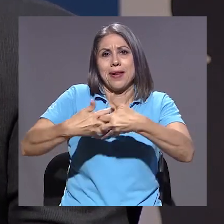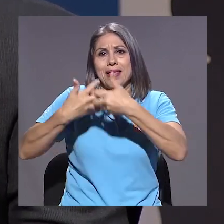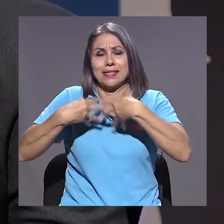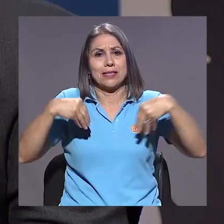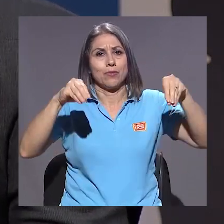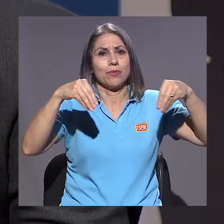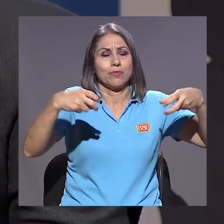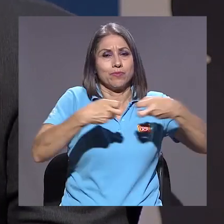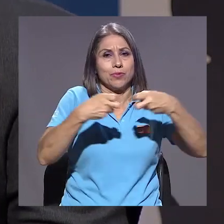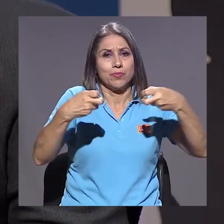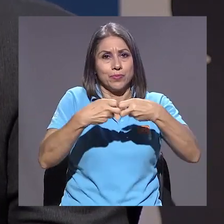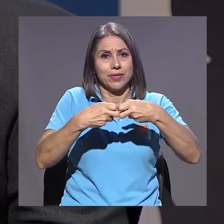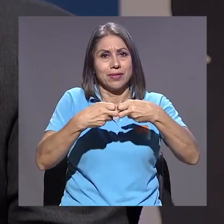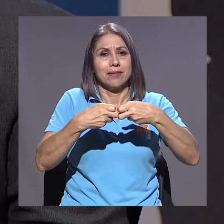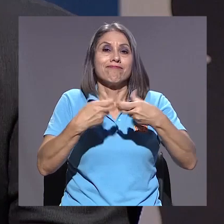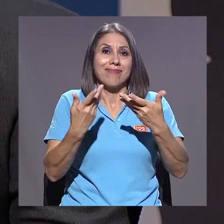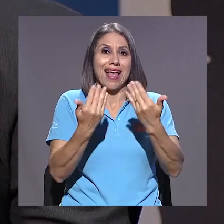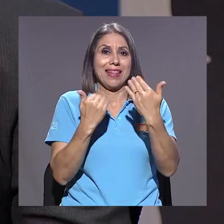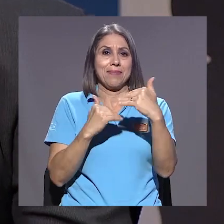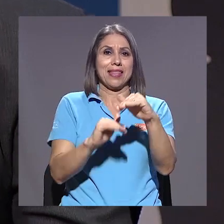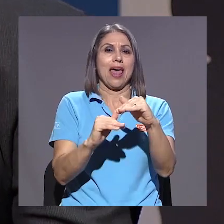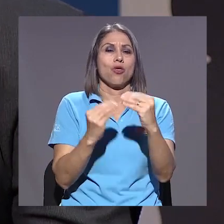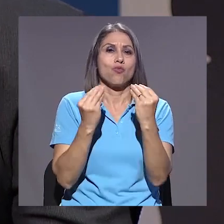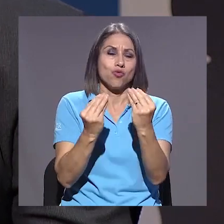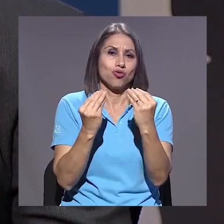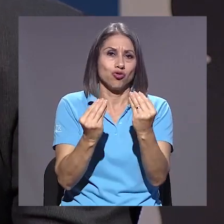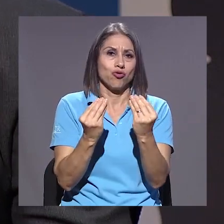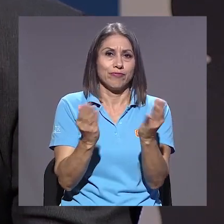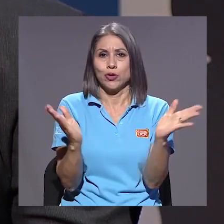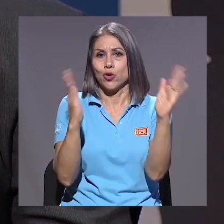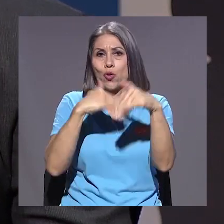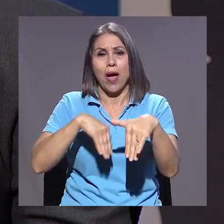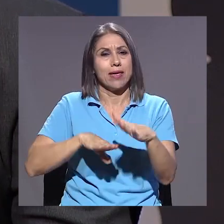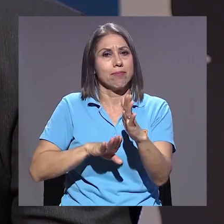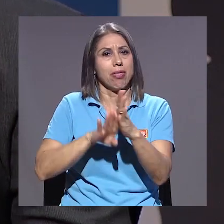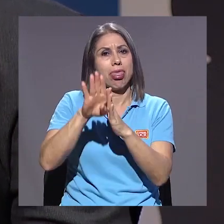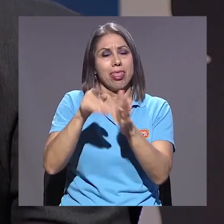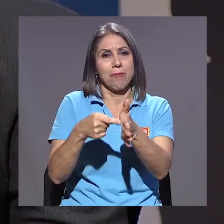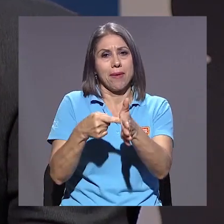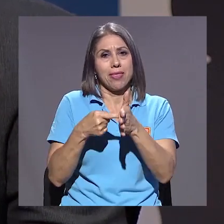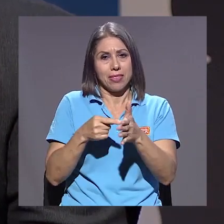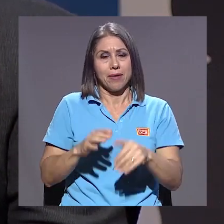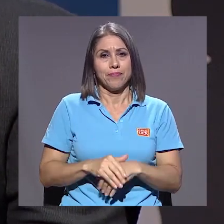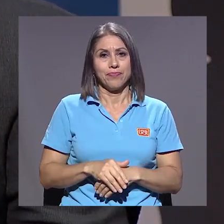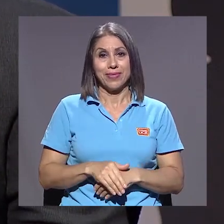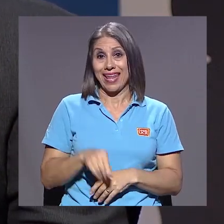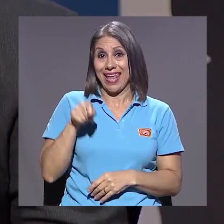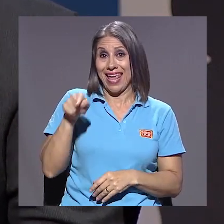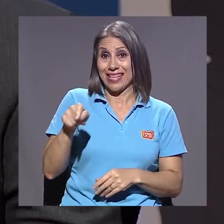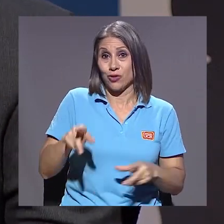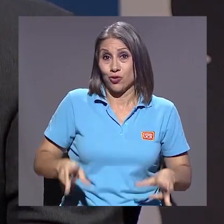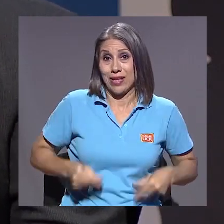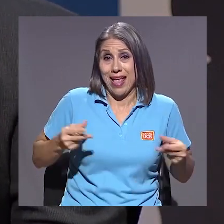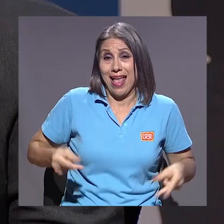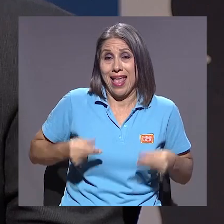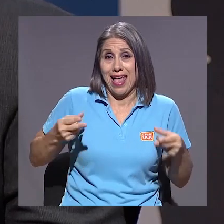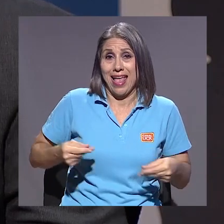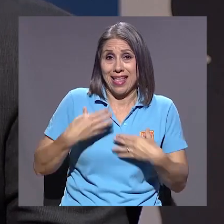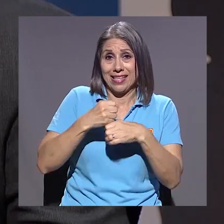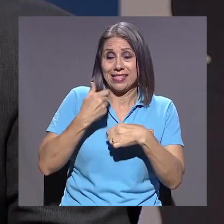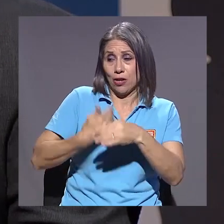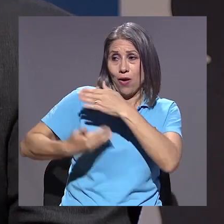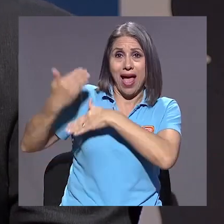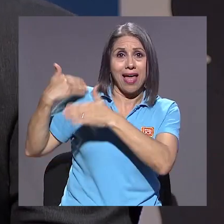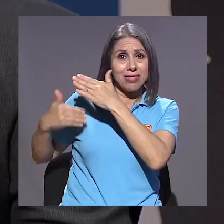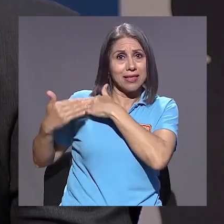ha limitado mucho el crecimiento de la demanda. Sin embargo, esas inversiones que se hicieron tienen un costo, como usted lo ha dicho, y